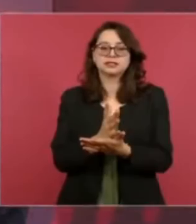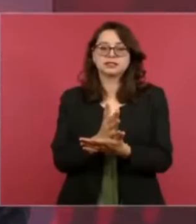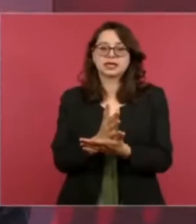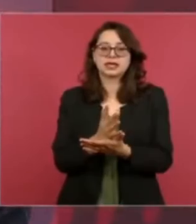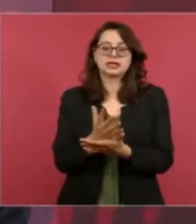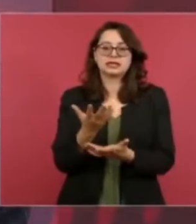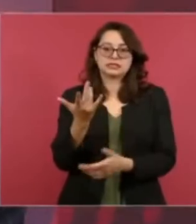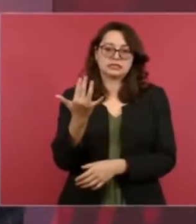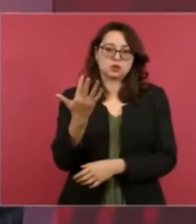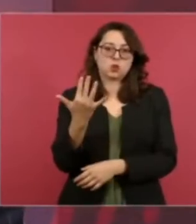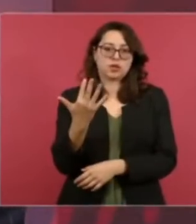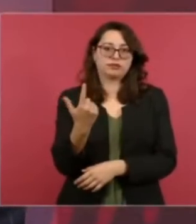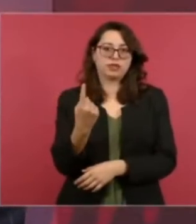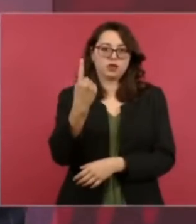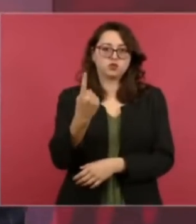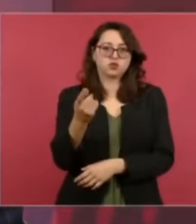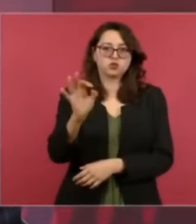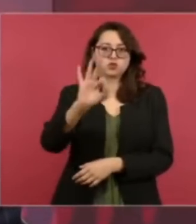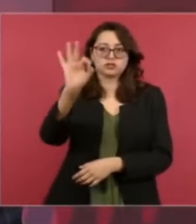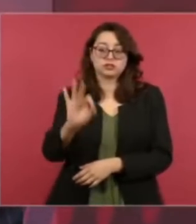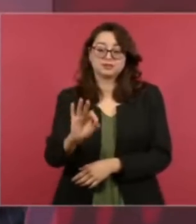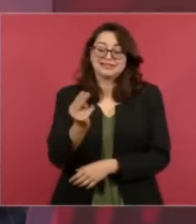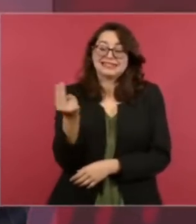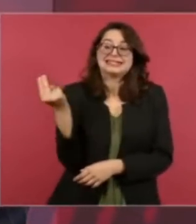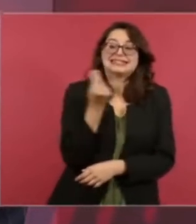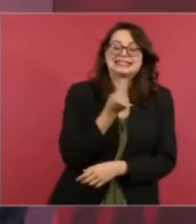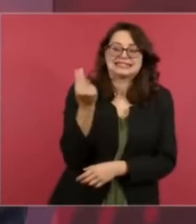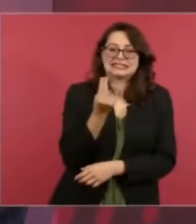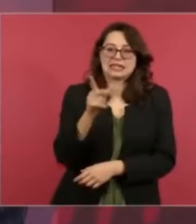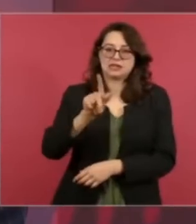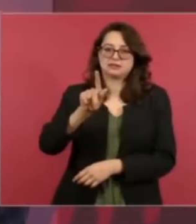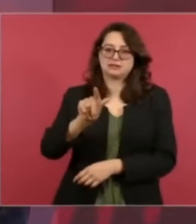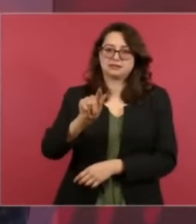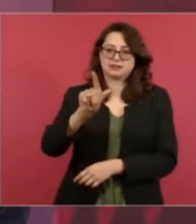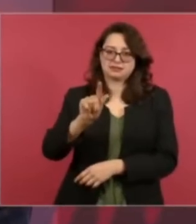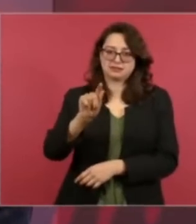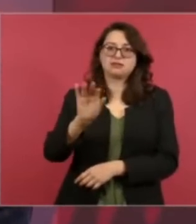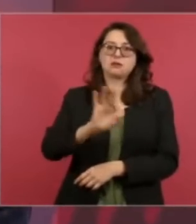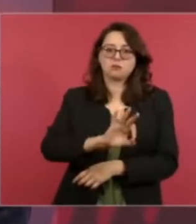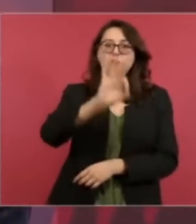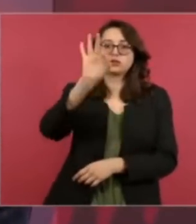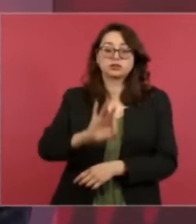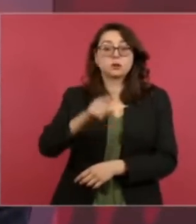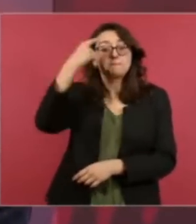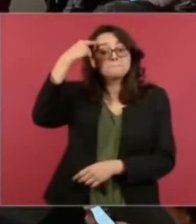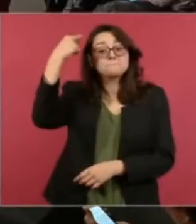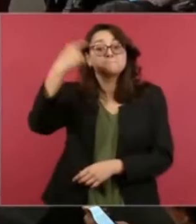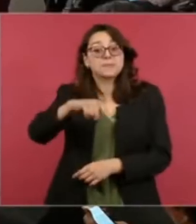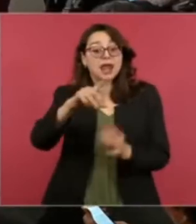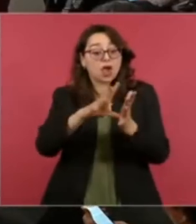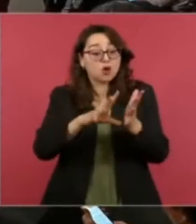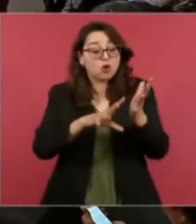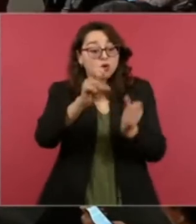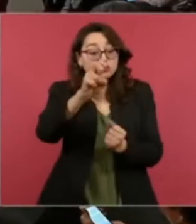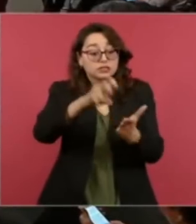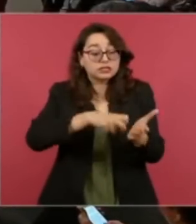la mayoría calificada que se necesita, no representan mayoría calificada que se necesita